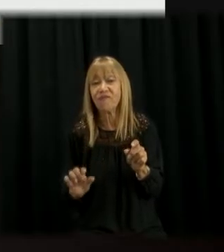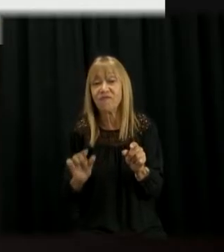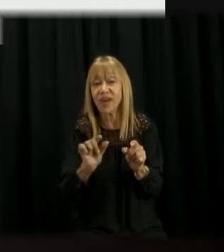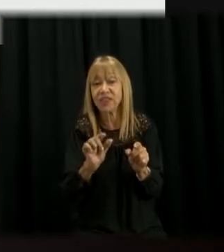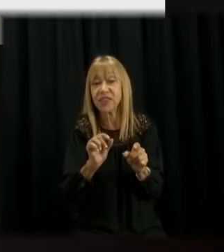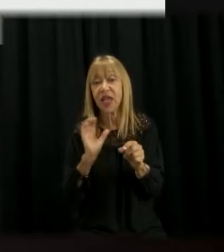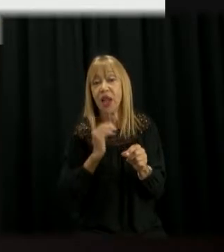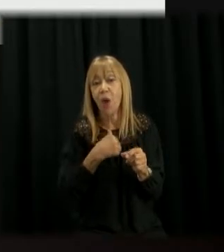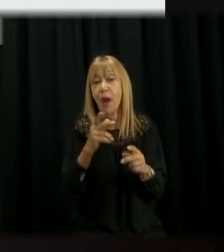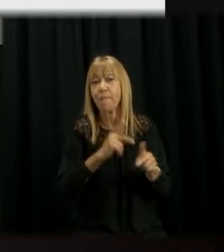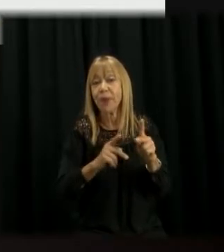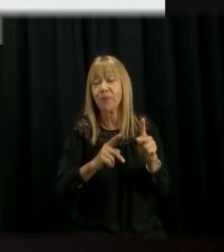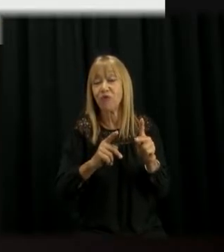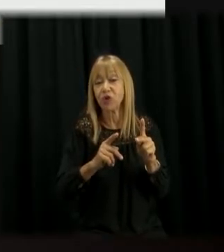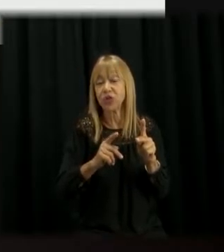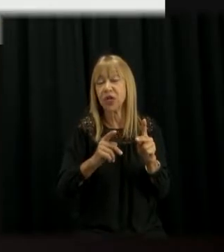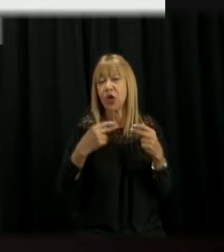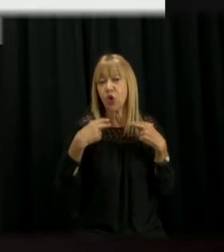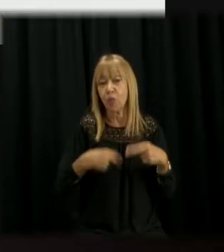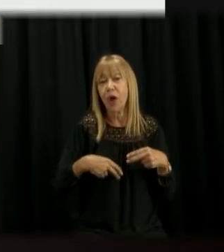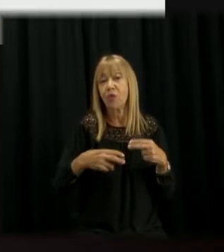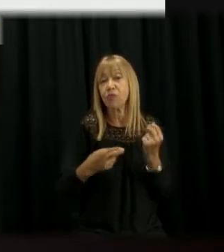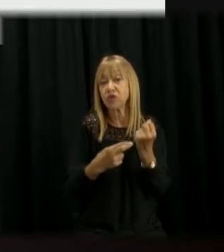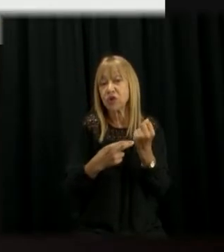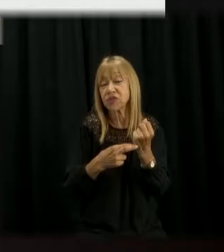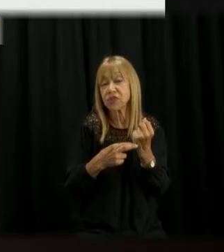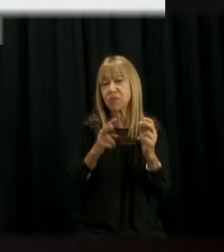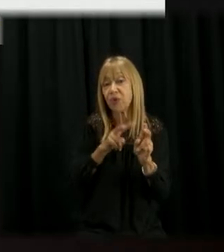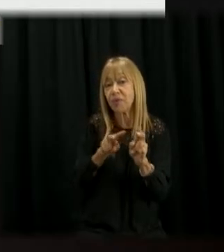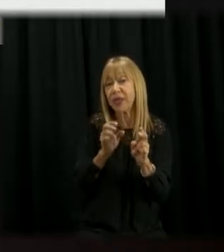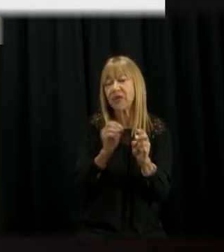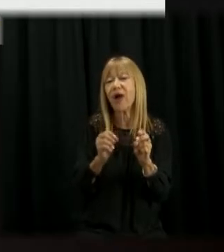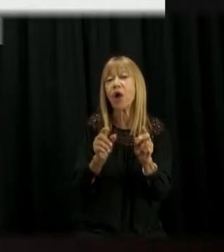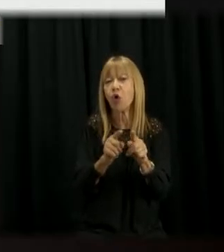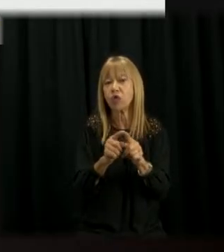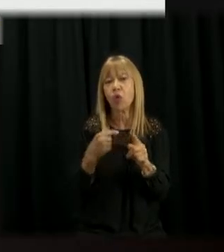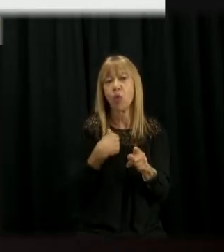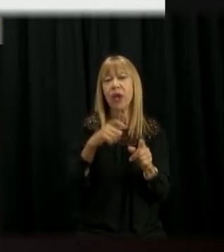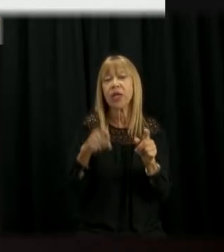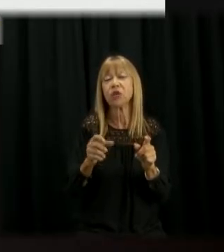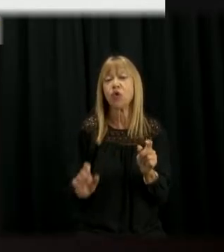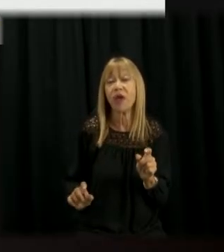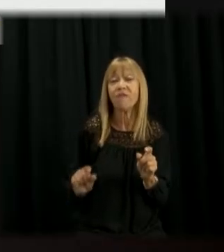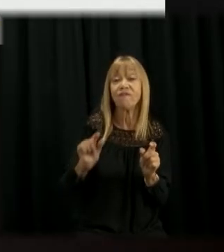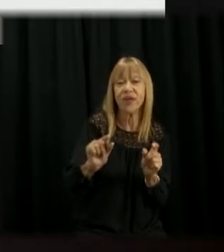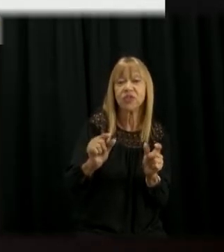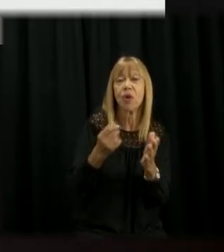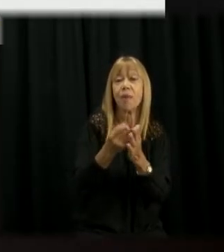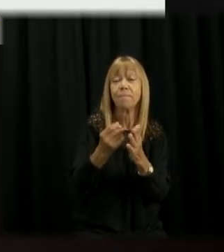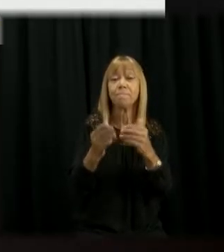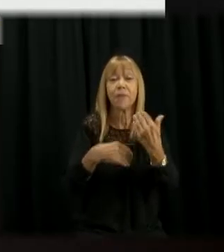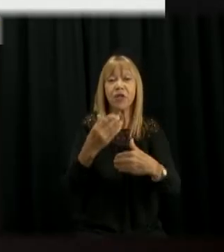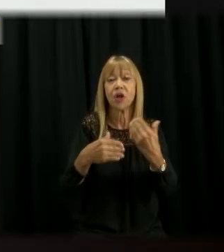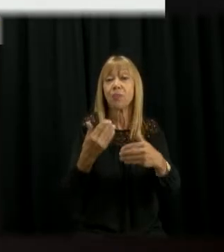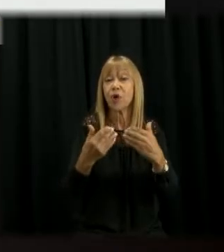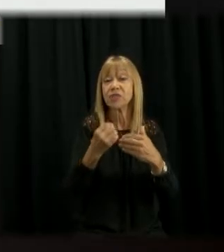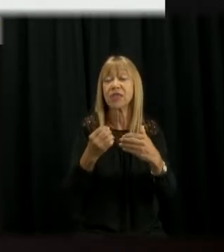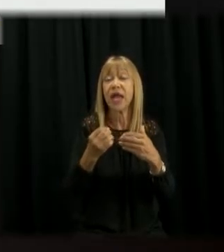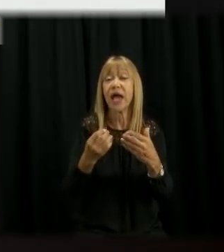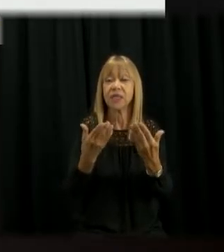en nuestra gente en cuanto a recursos humanos. Y también tenemos que invertir en procesos